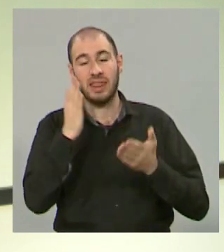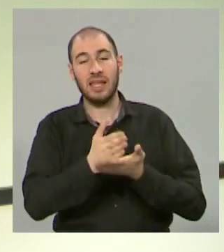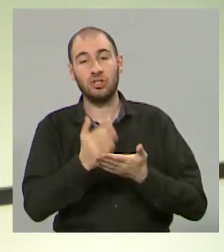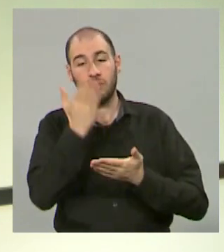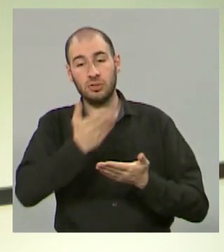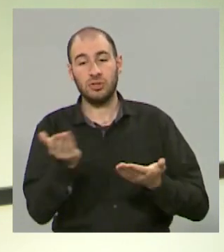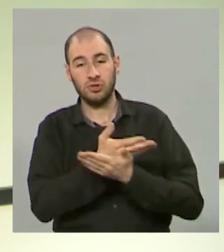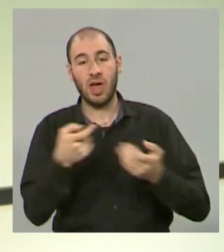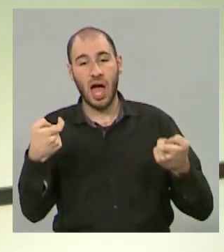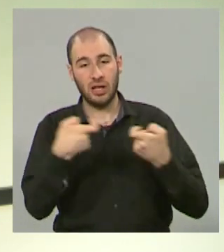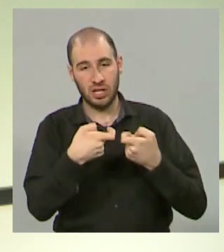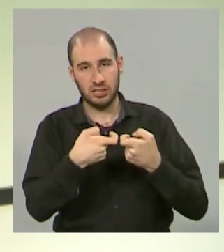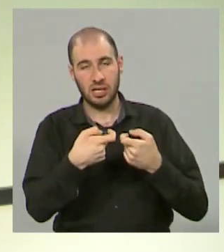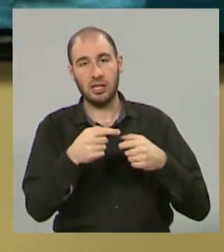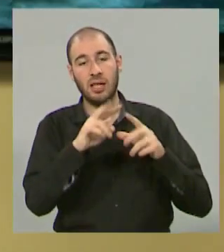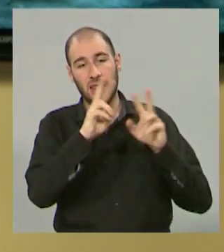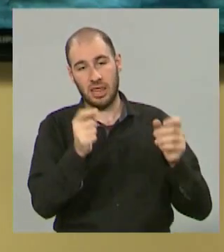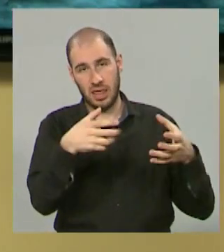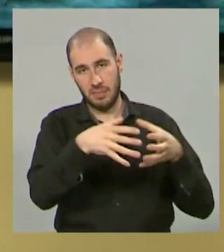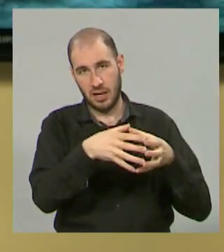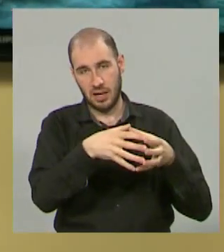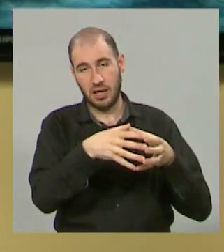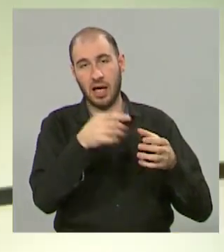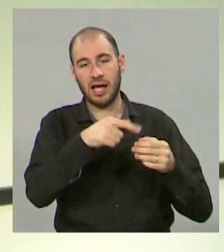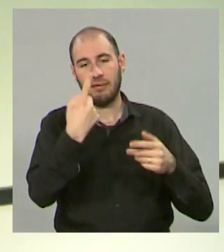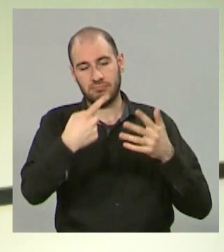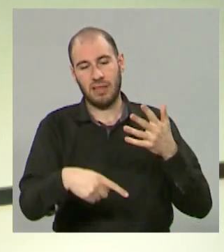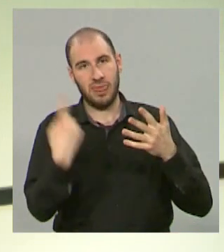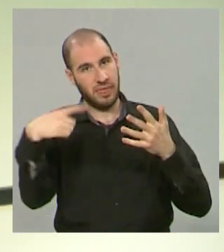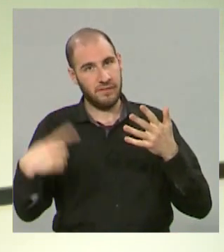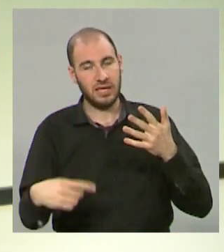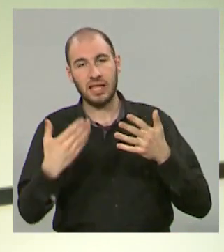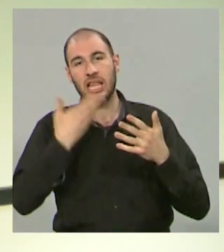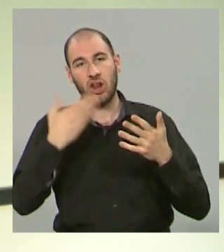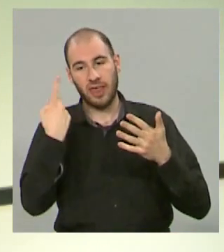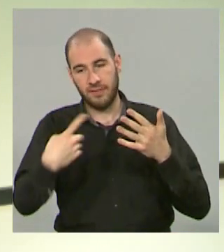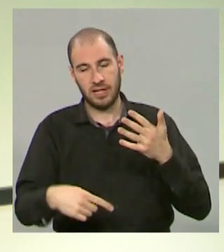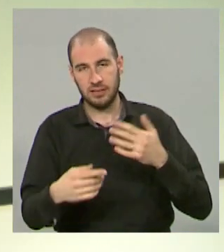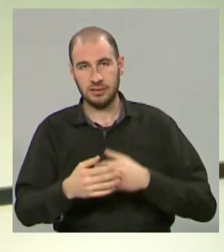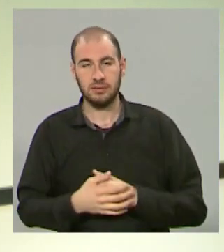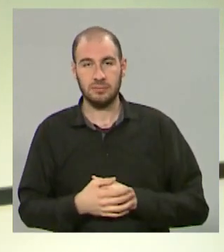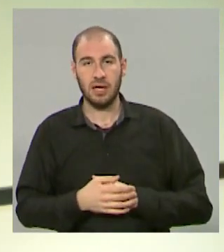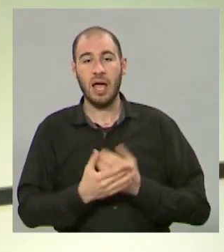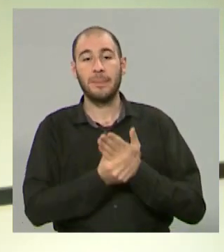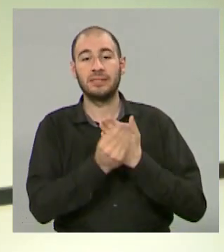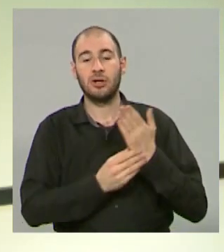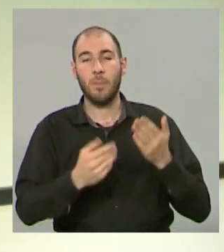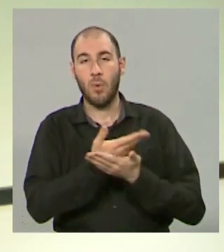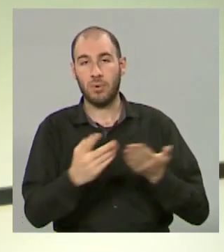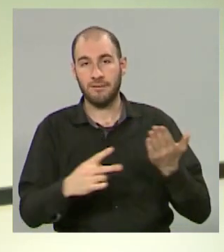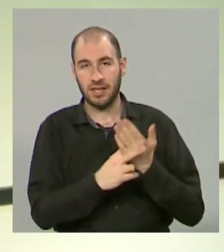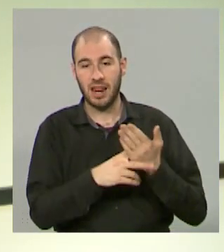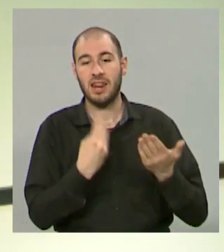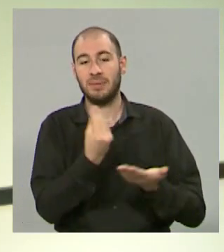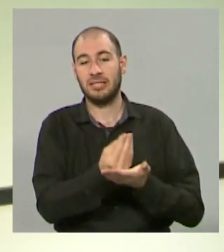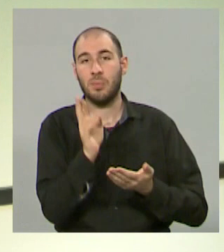todo ciudadano a asociarse con fines. Acá hay distintas hipótesis y teorías en juego. El Ministerio Público Fiscal,